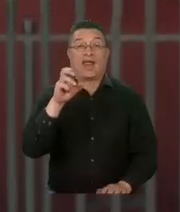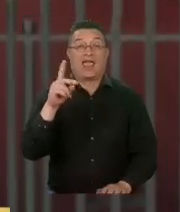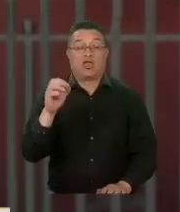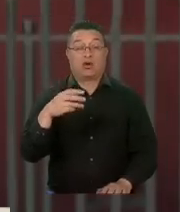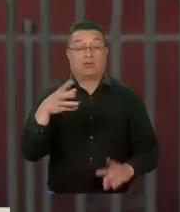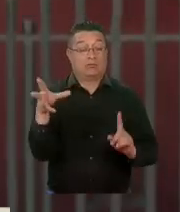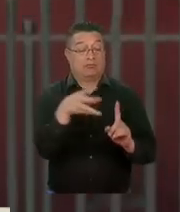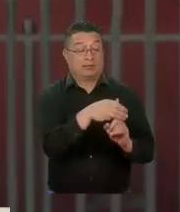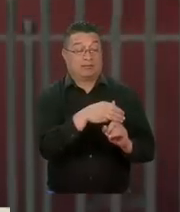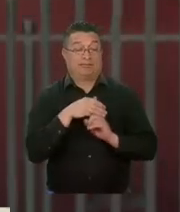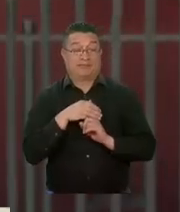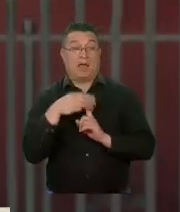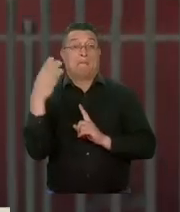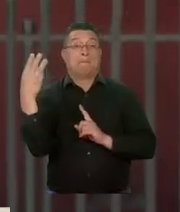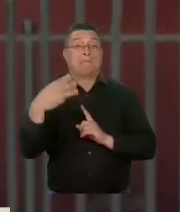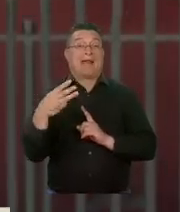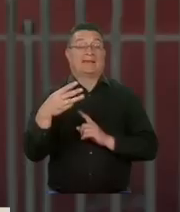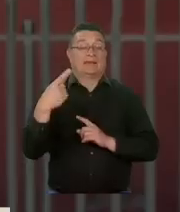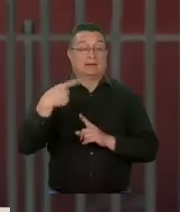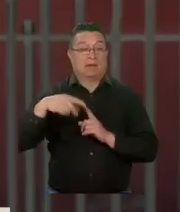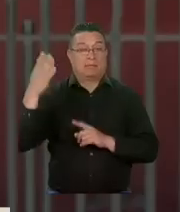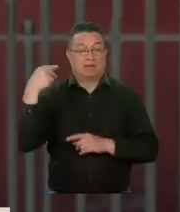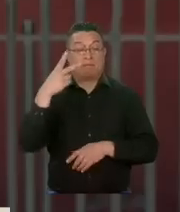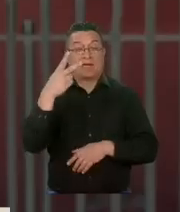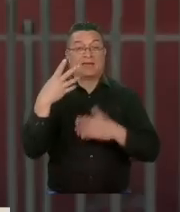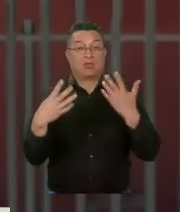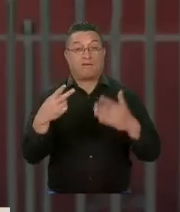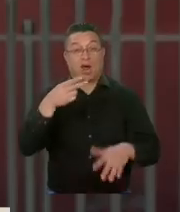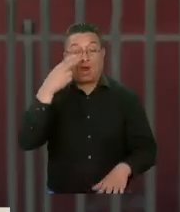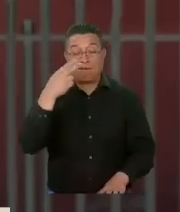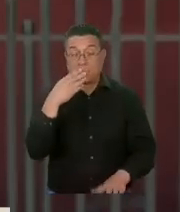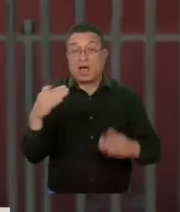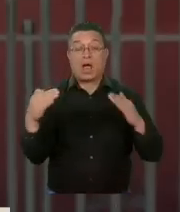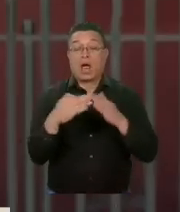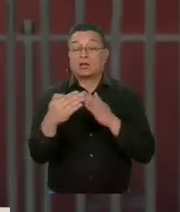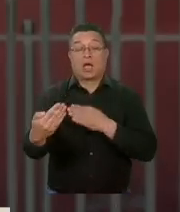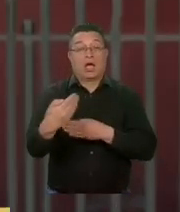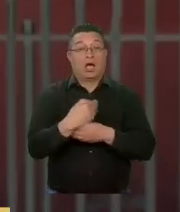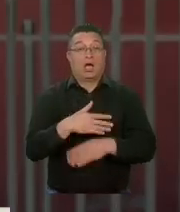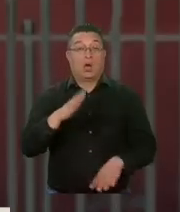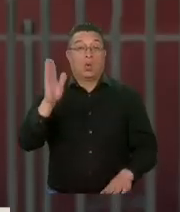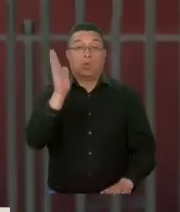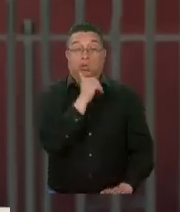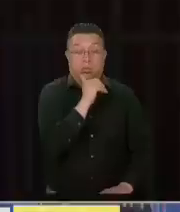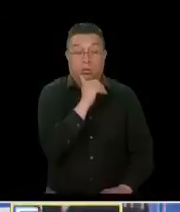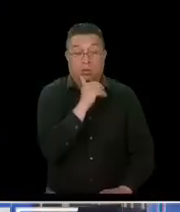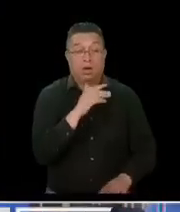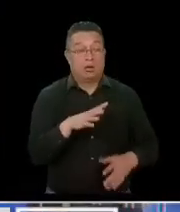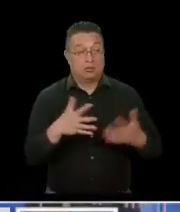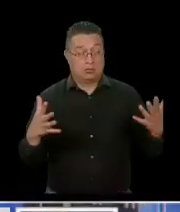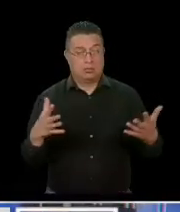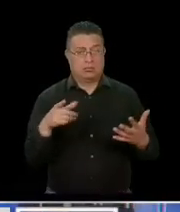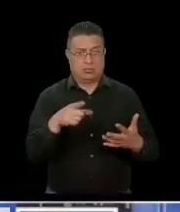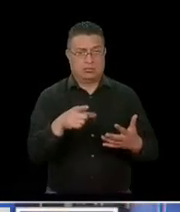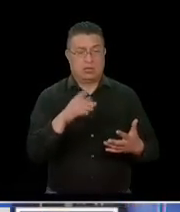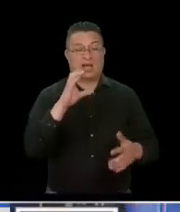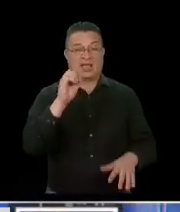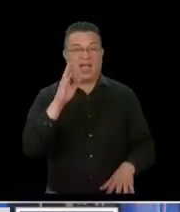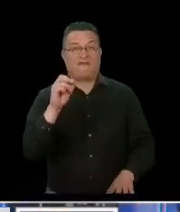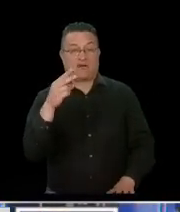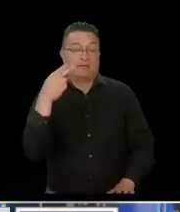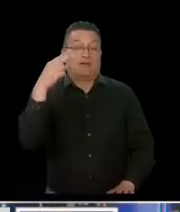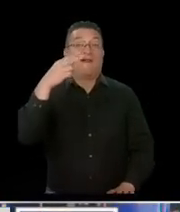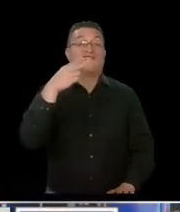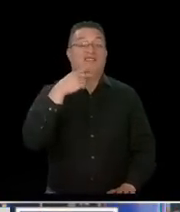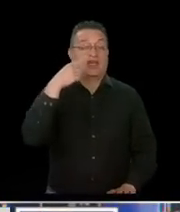el martes de esta semana el 29 de noviembre fue cuando no llegó a su hogar recordemos que el cabo estaba viviendo en Ecuador